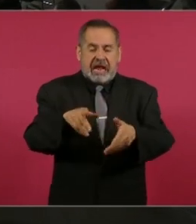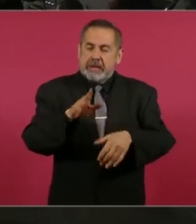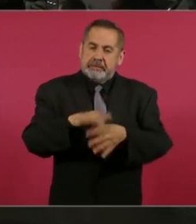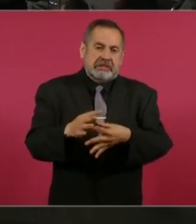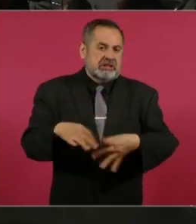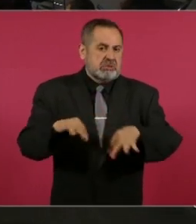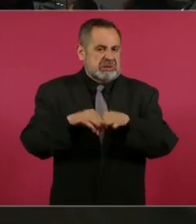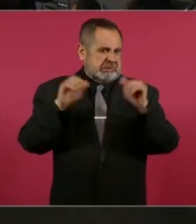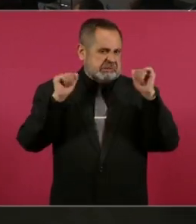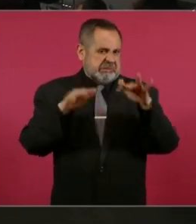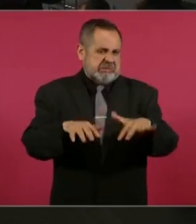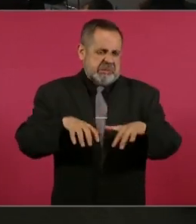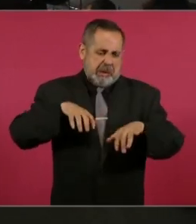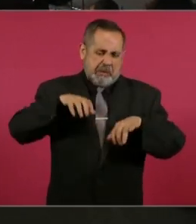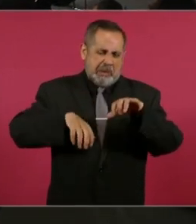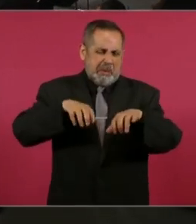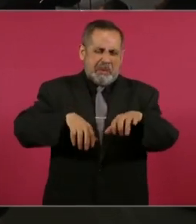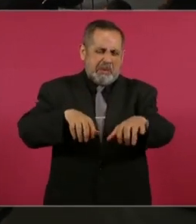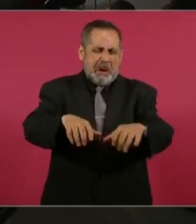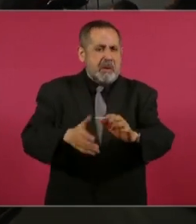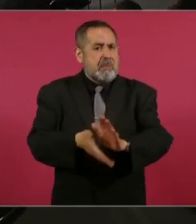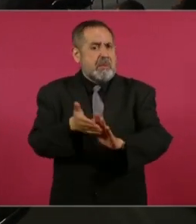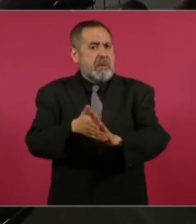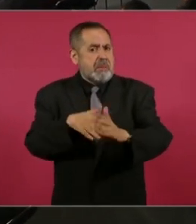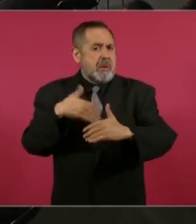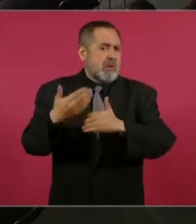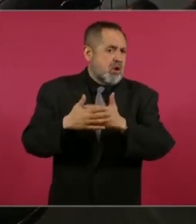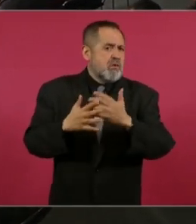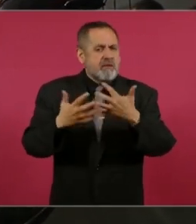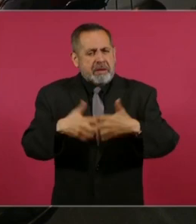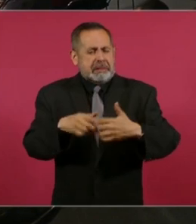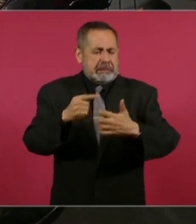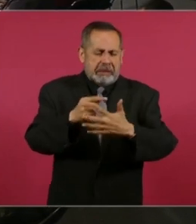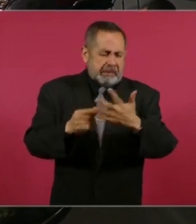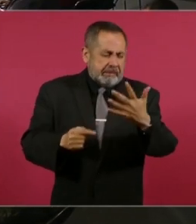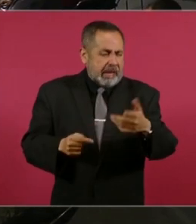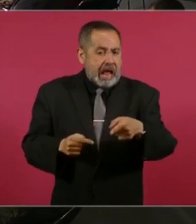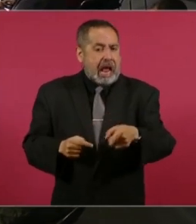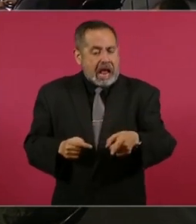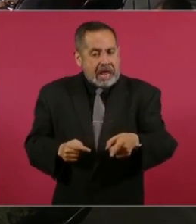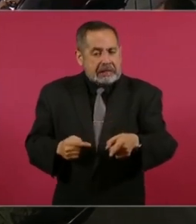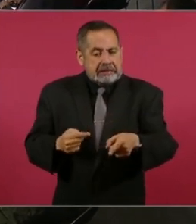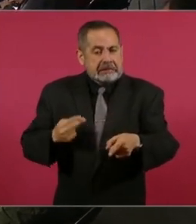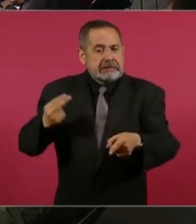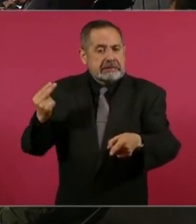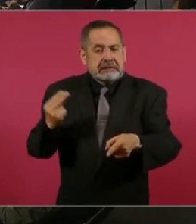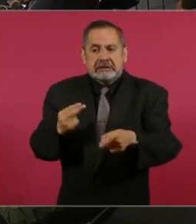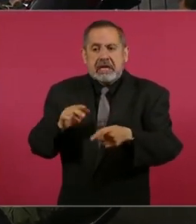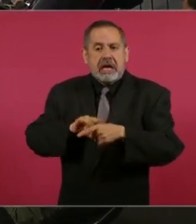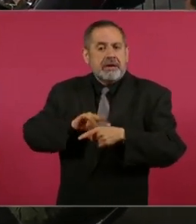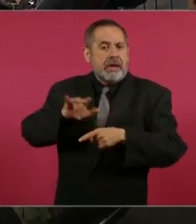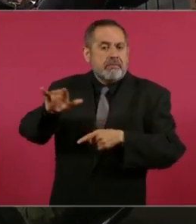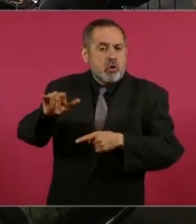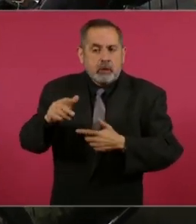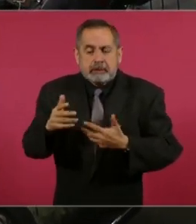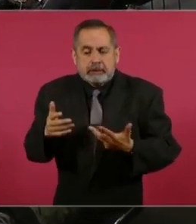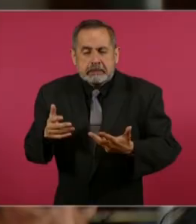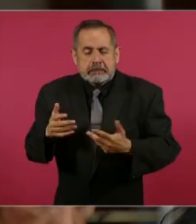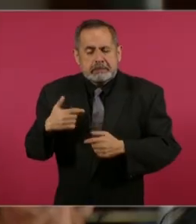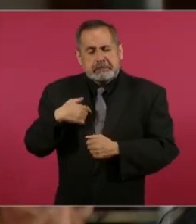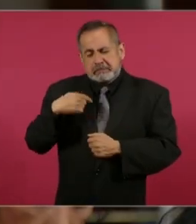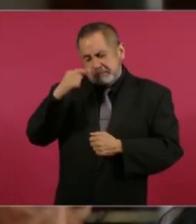país por el potencial económico que detonará, y esto incluye la necesidad del transporte aéreo. ¿No